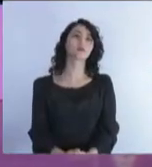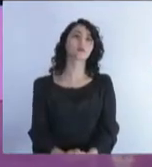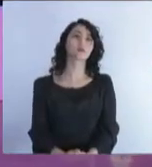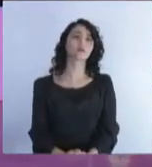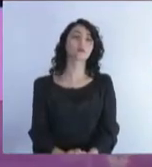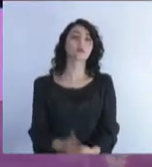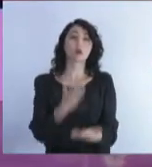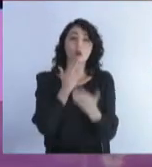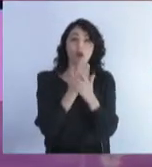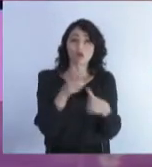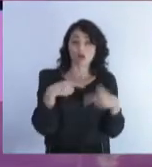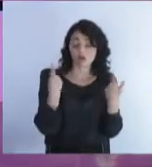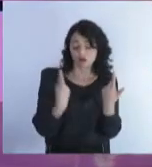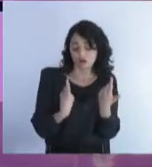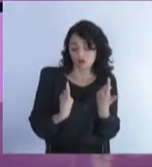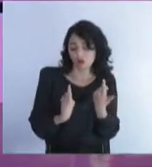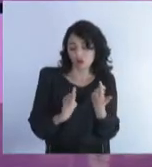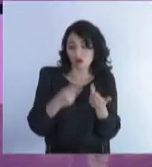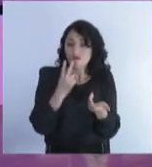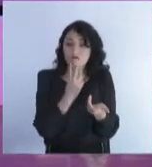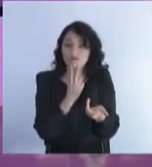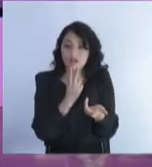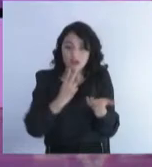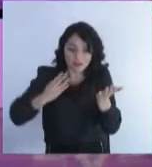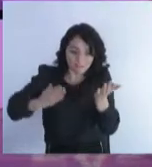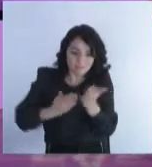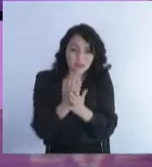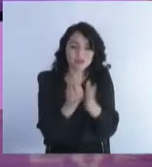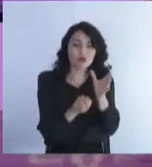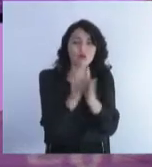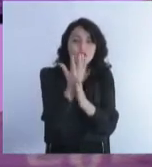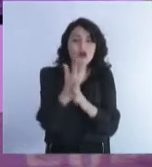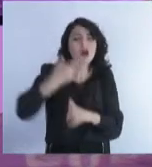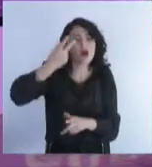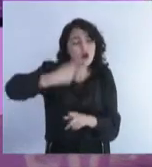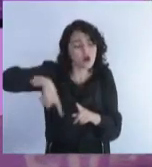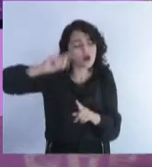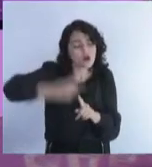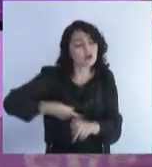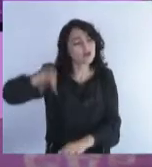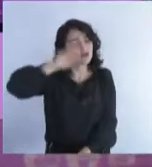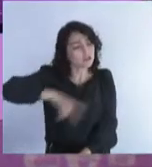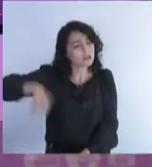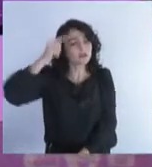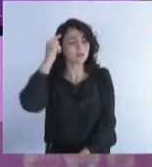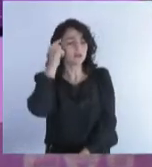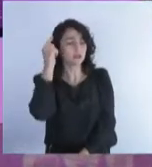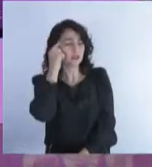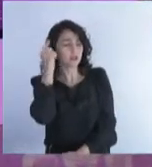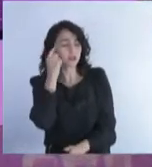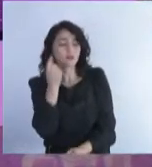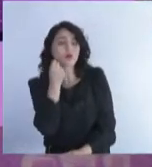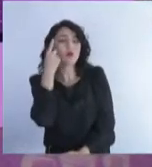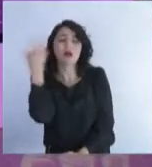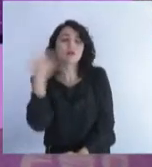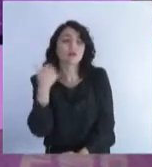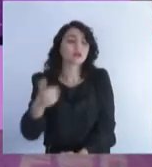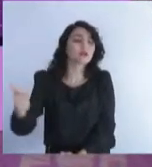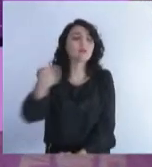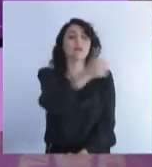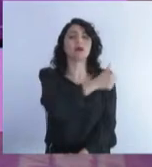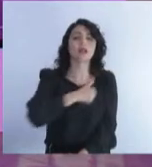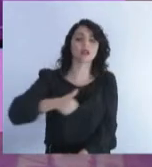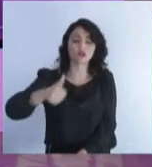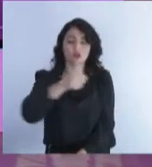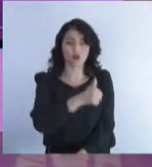cuando empecemos de nuevo, repensemos lo que es importante para todos mientras enfrentamos los problemas avanzando